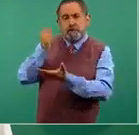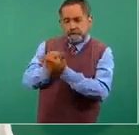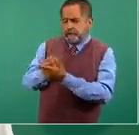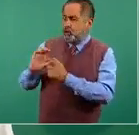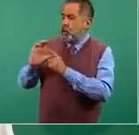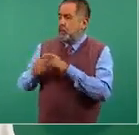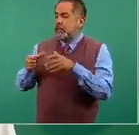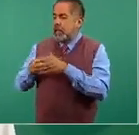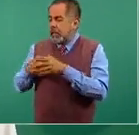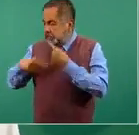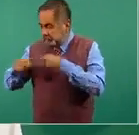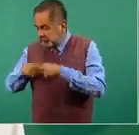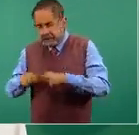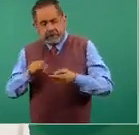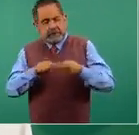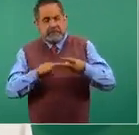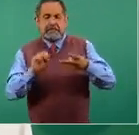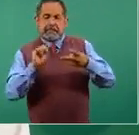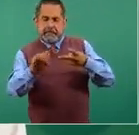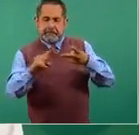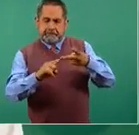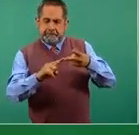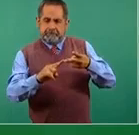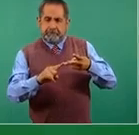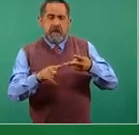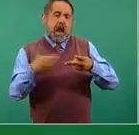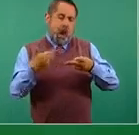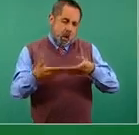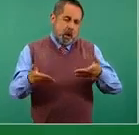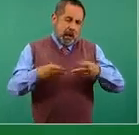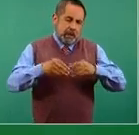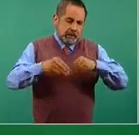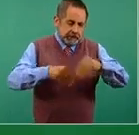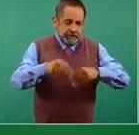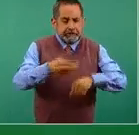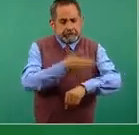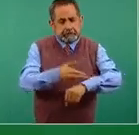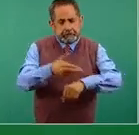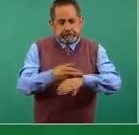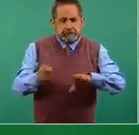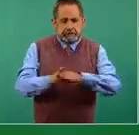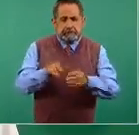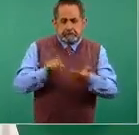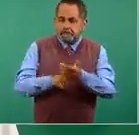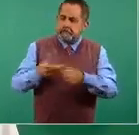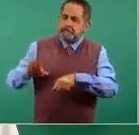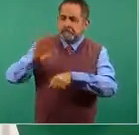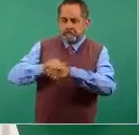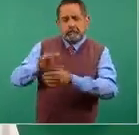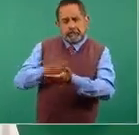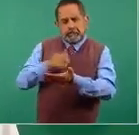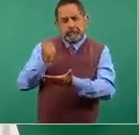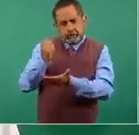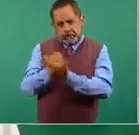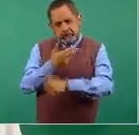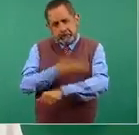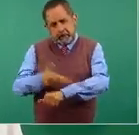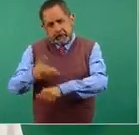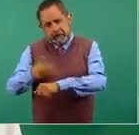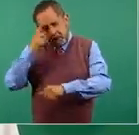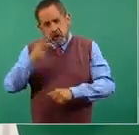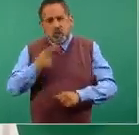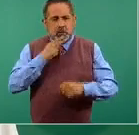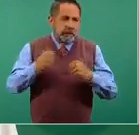Comité de Moléculas Nuevas. Lo que procede ahora es la integración formal de la autorización sanitaria de uso de emergencia